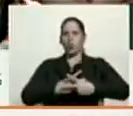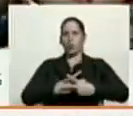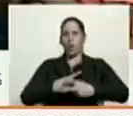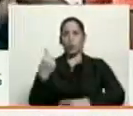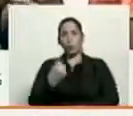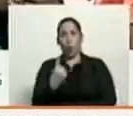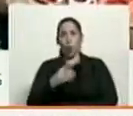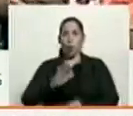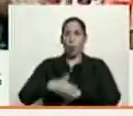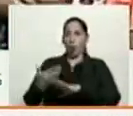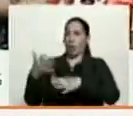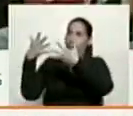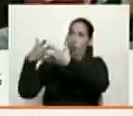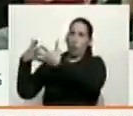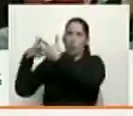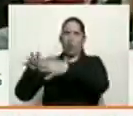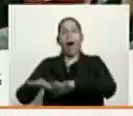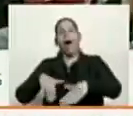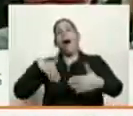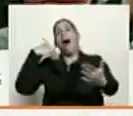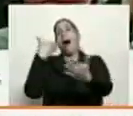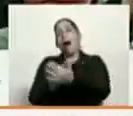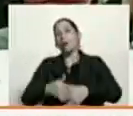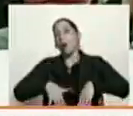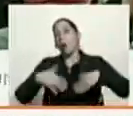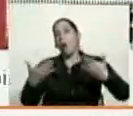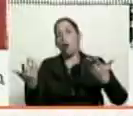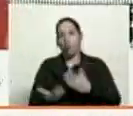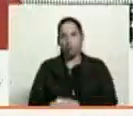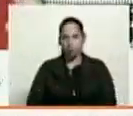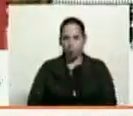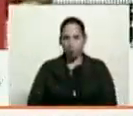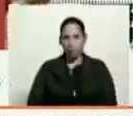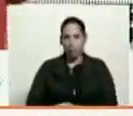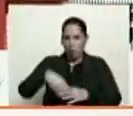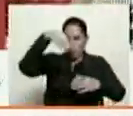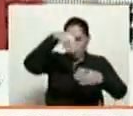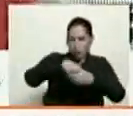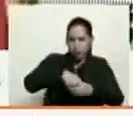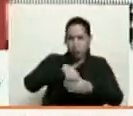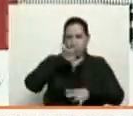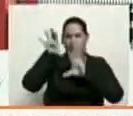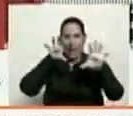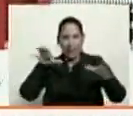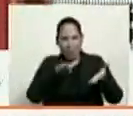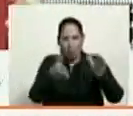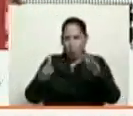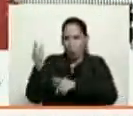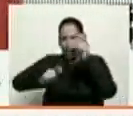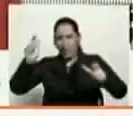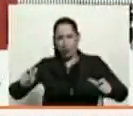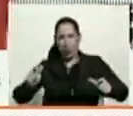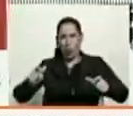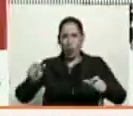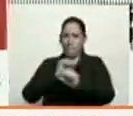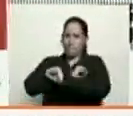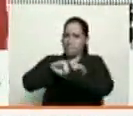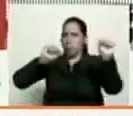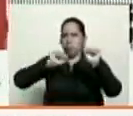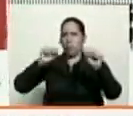porque son Estados Unidos. ¿Hasta cuándo eso? Invaden países, asesinan gente, ponen bombas, crean